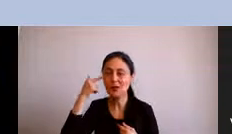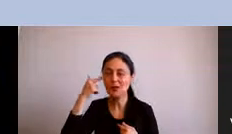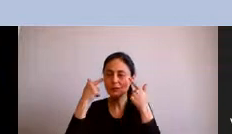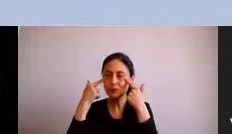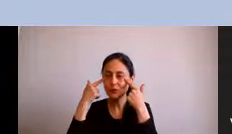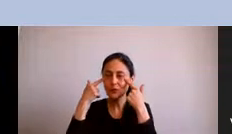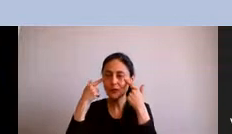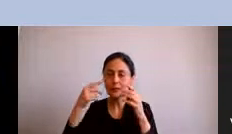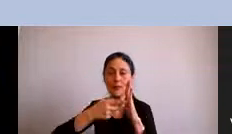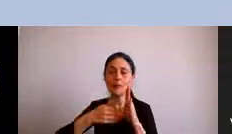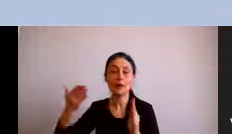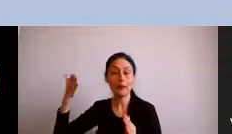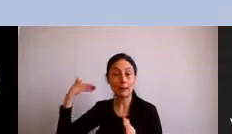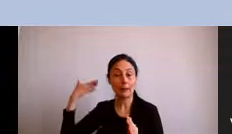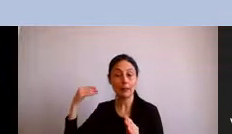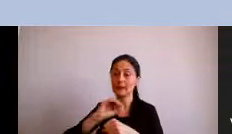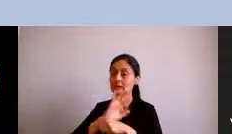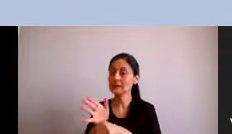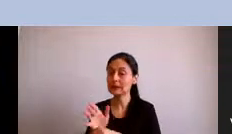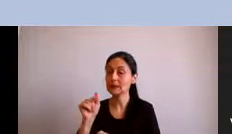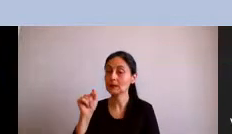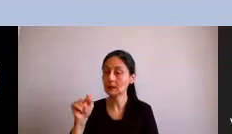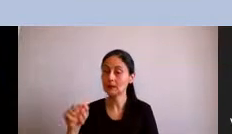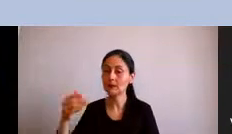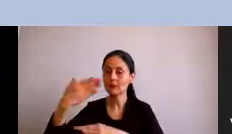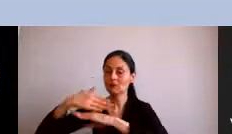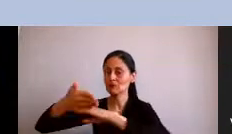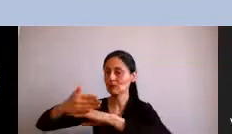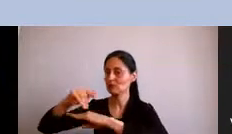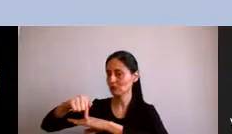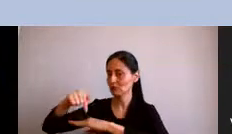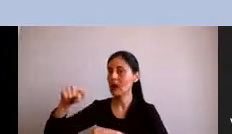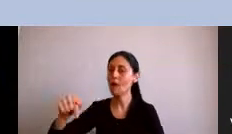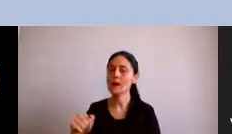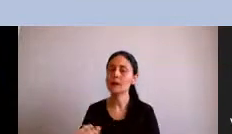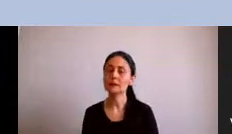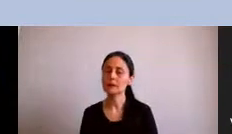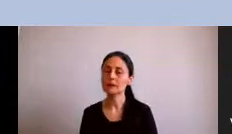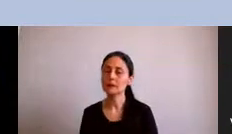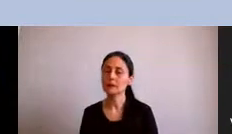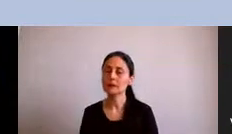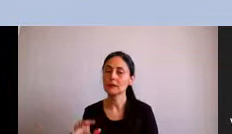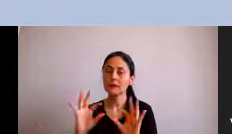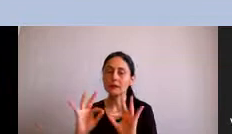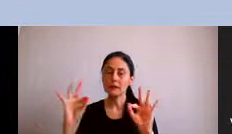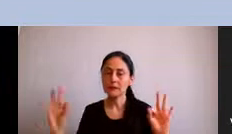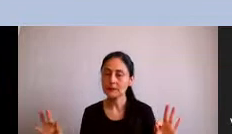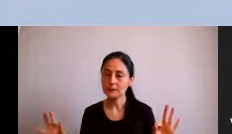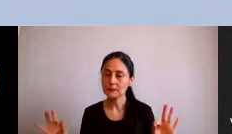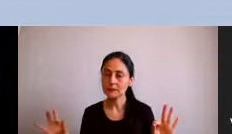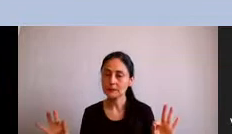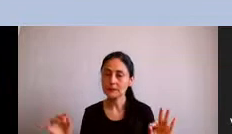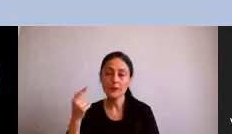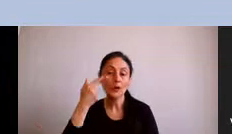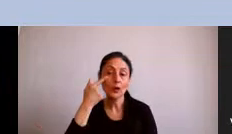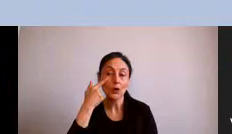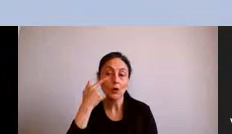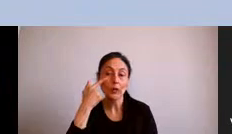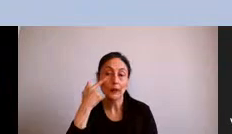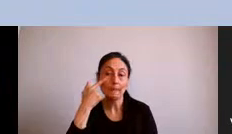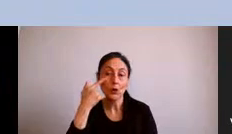un rol importante que tiene que ver con otra de nuestras especialidades, que es la oftalmología,